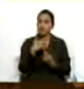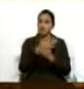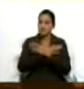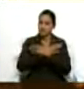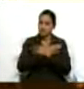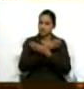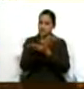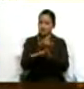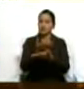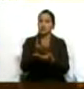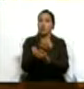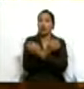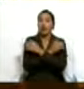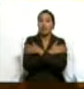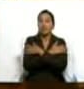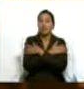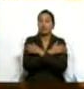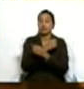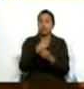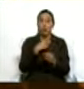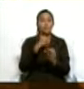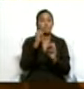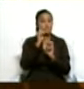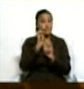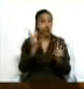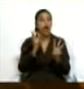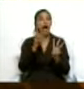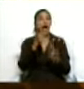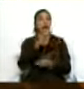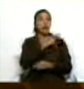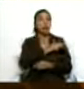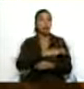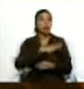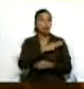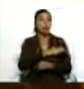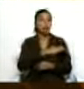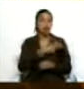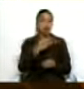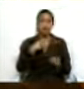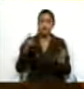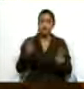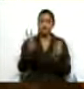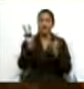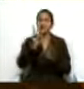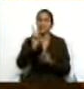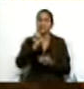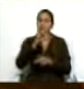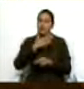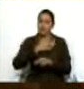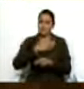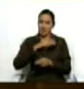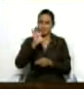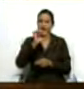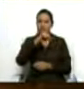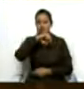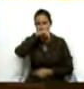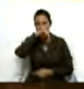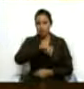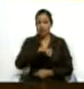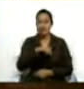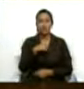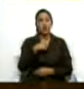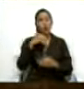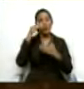el abrazo de siempre. Impresionante la gran misión Viva Venezuela, mi patria querida, los poderes creadores del pueblo. Un